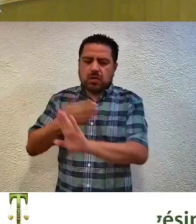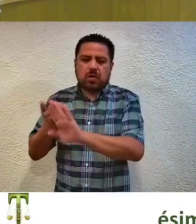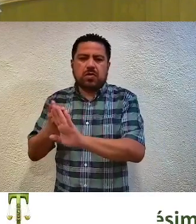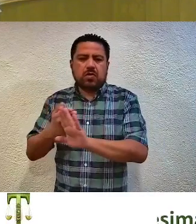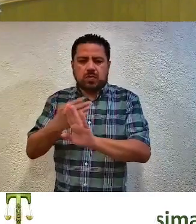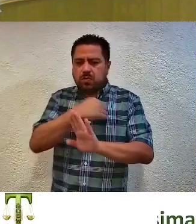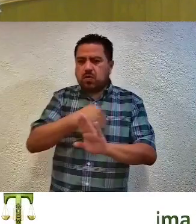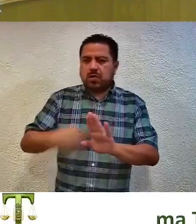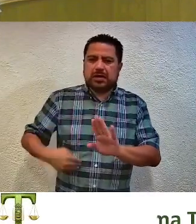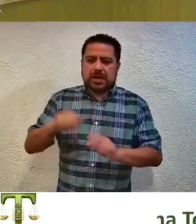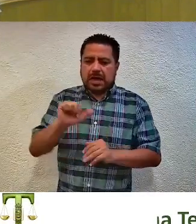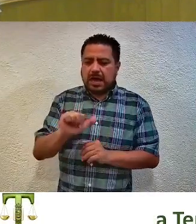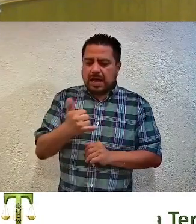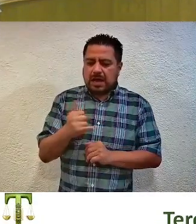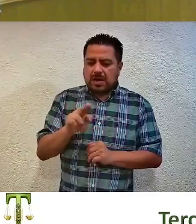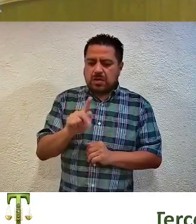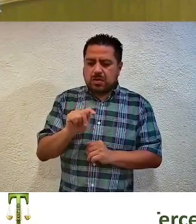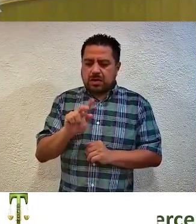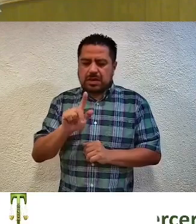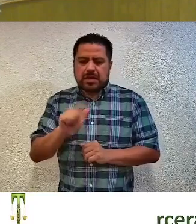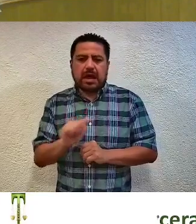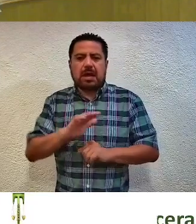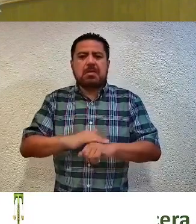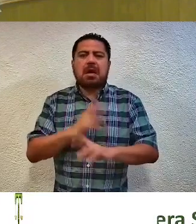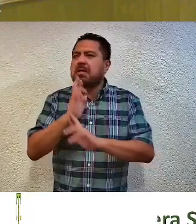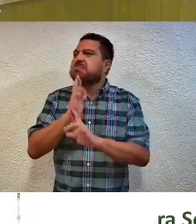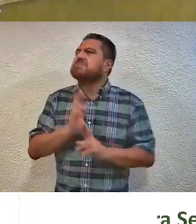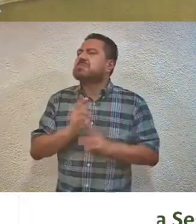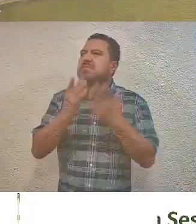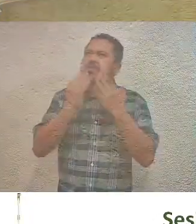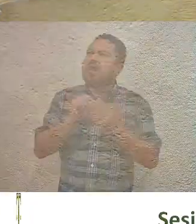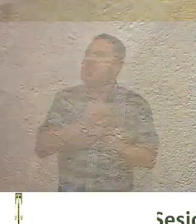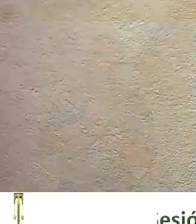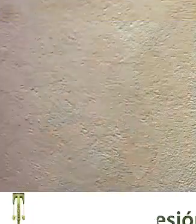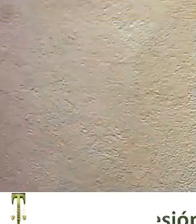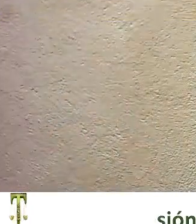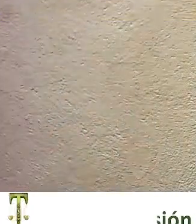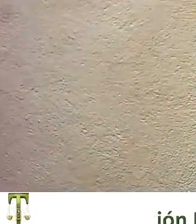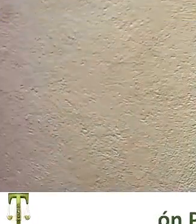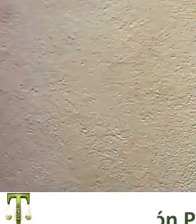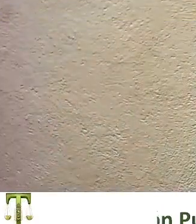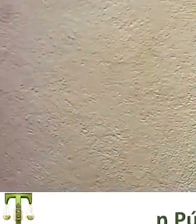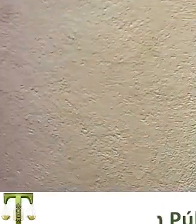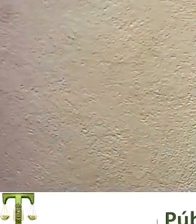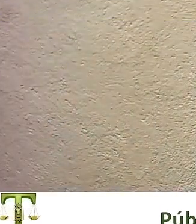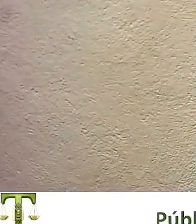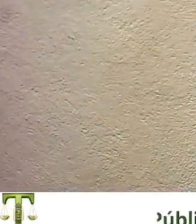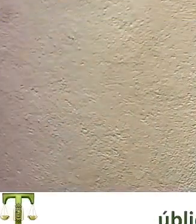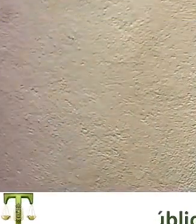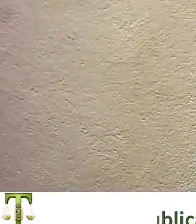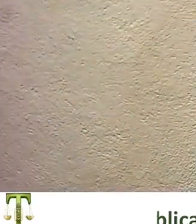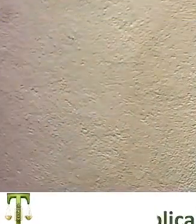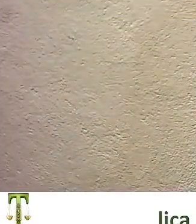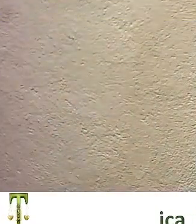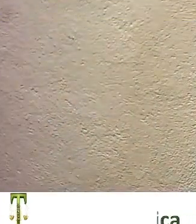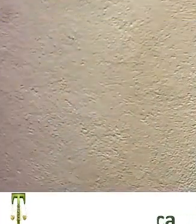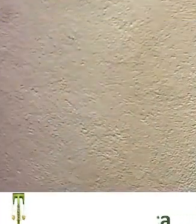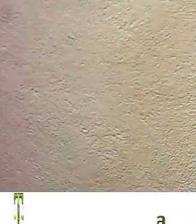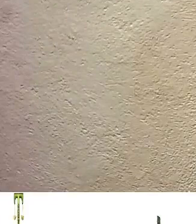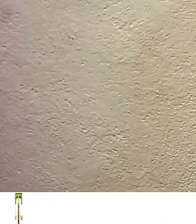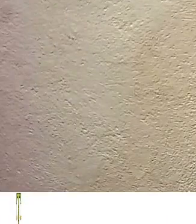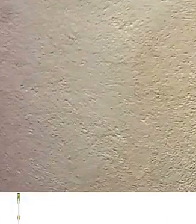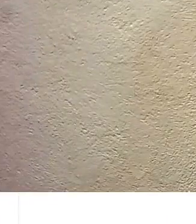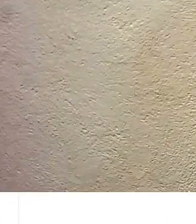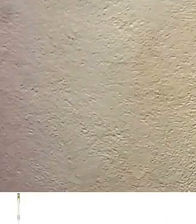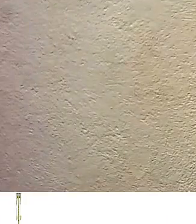Municipal de Ayutla de los Libres, por no dar contestación a la solicitud de consulta sobre el cambio de modelo de elección de usos y costumbres a partidos políticos.